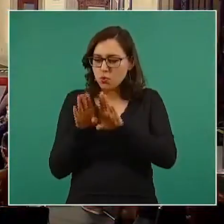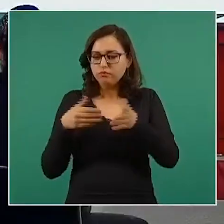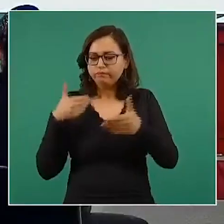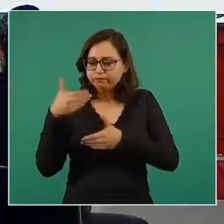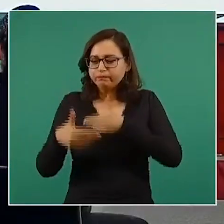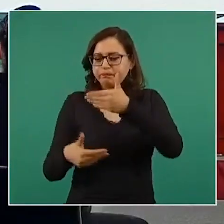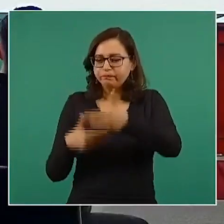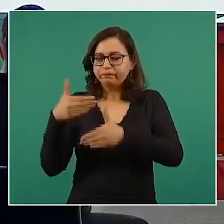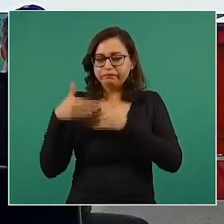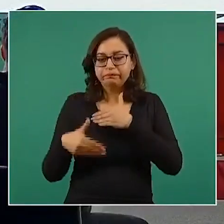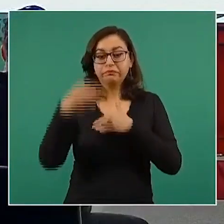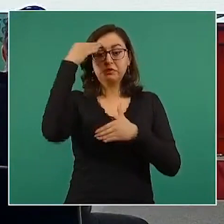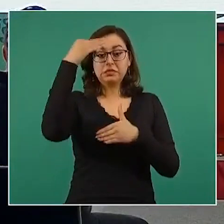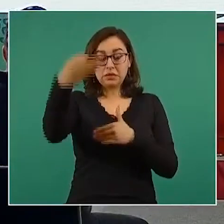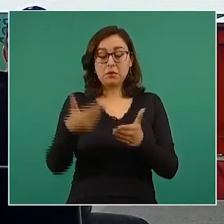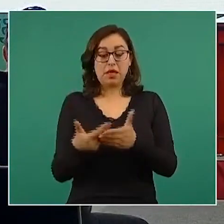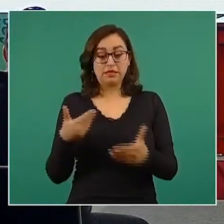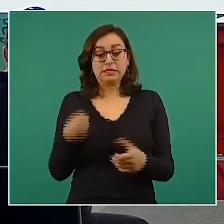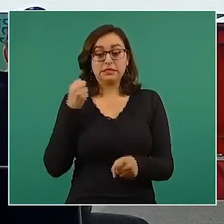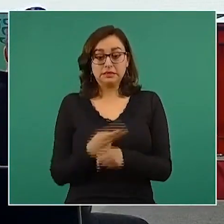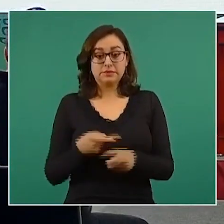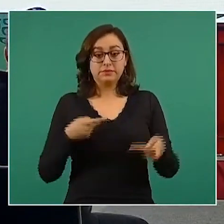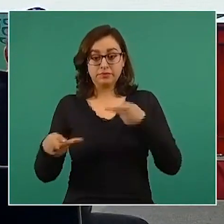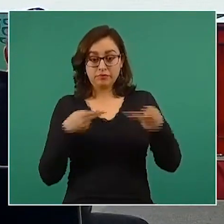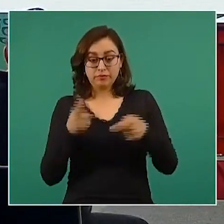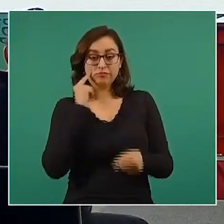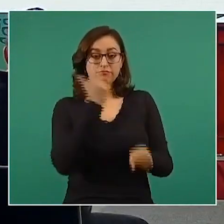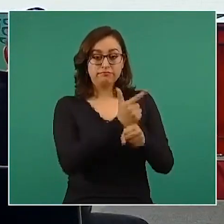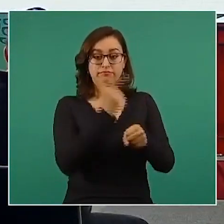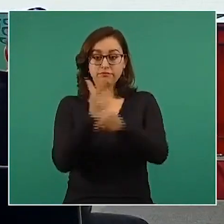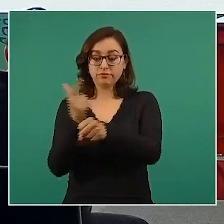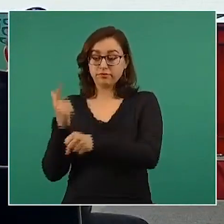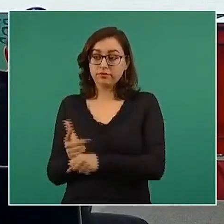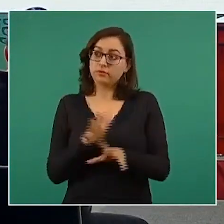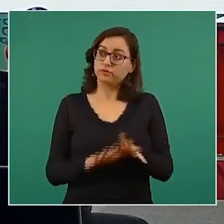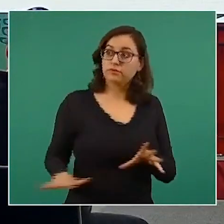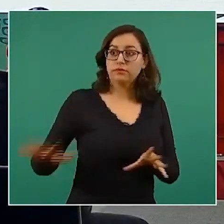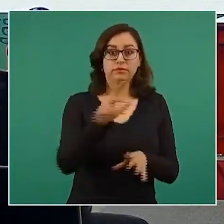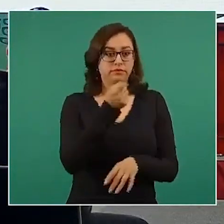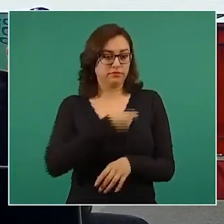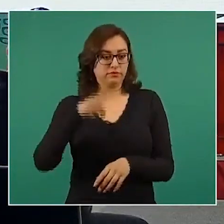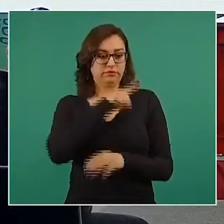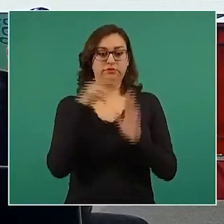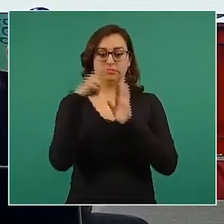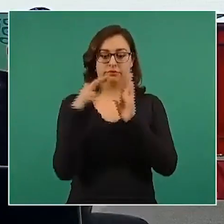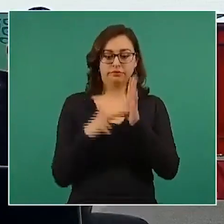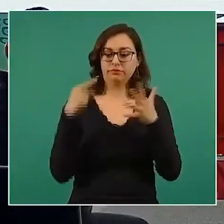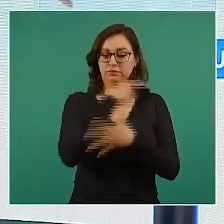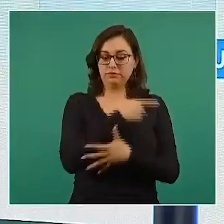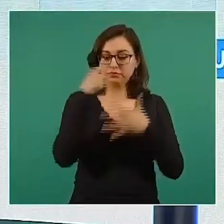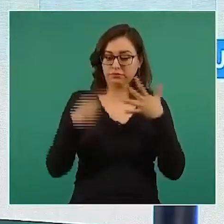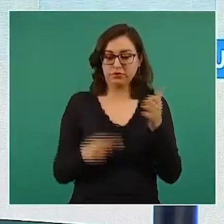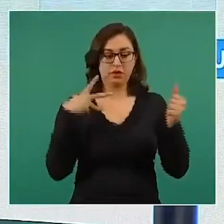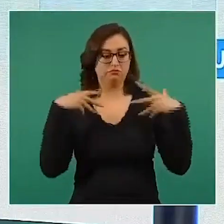plazo. Anticipación y preparación, la detección temprana, las medidas de salud pública diversas que confluyen en los efectos